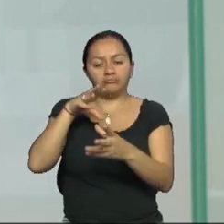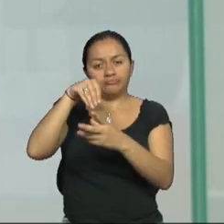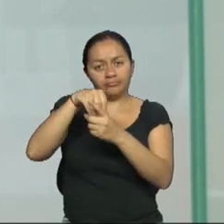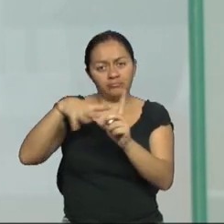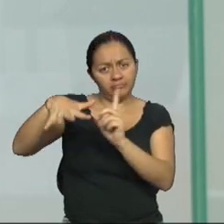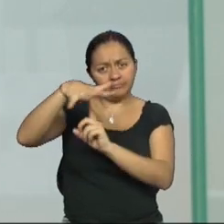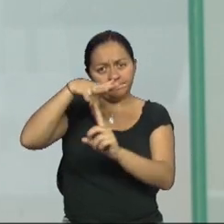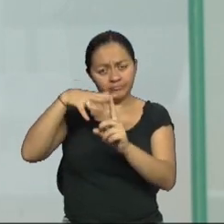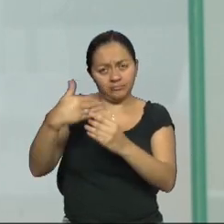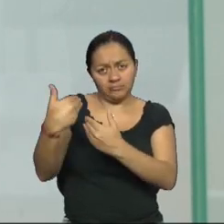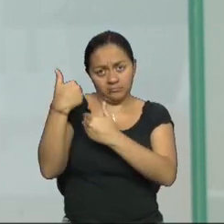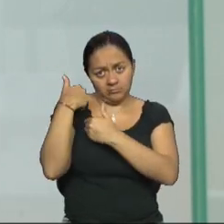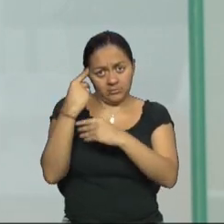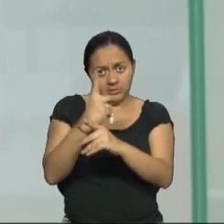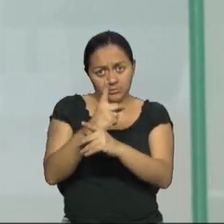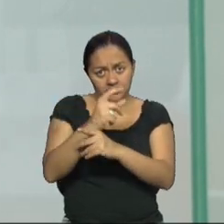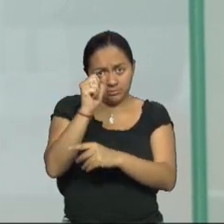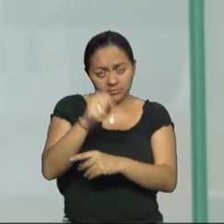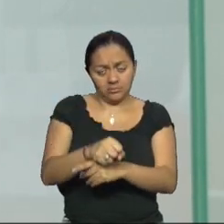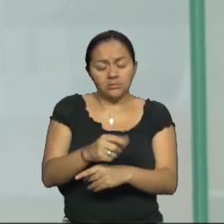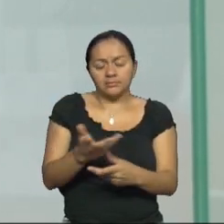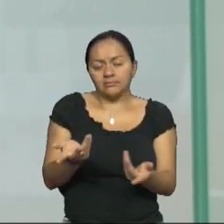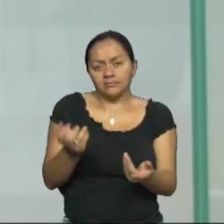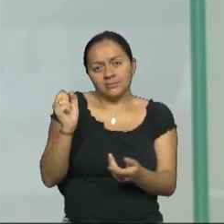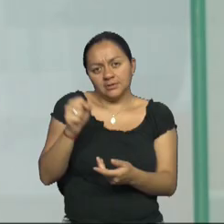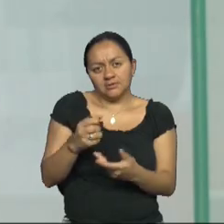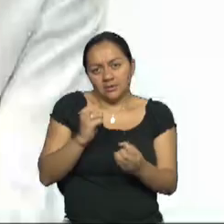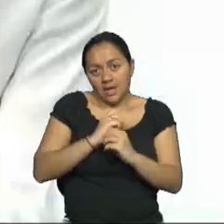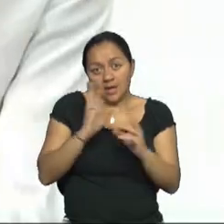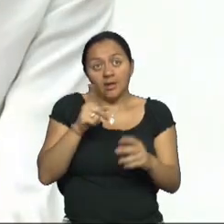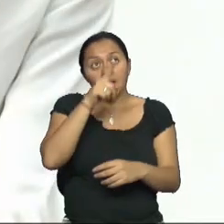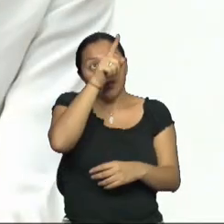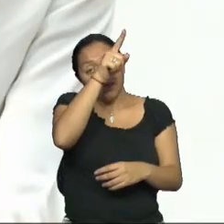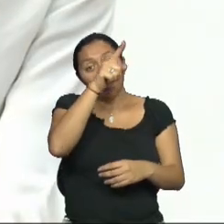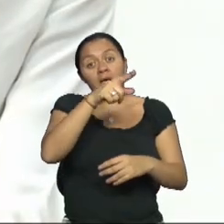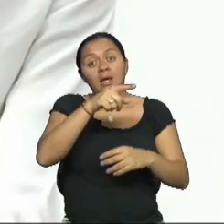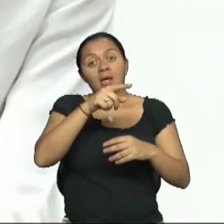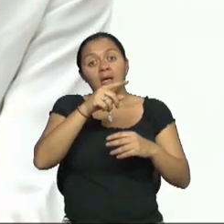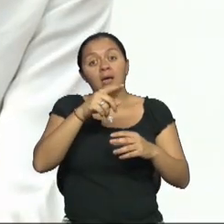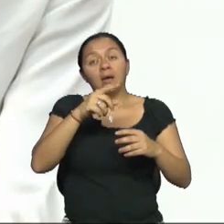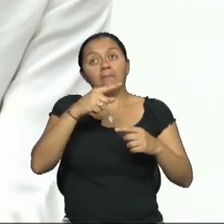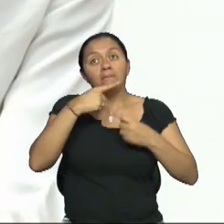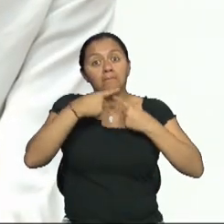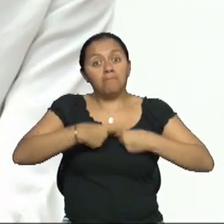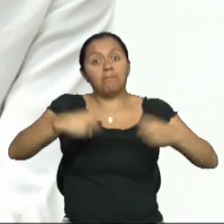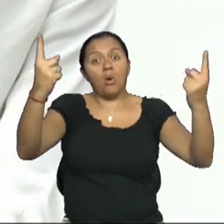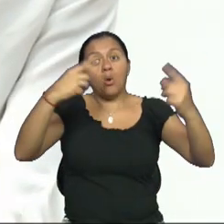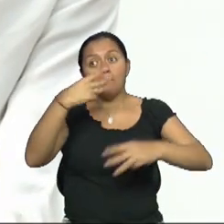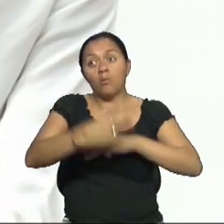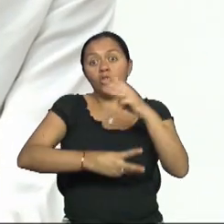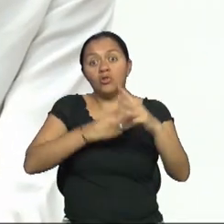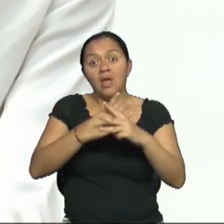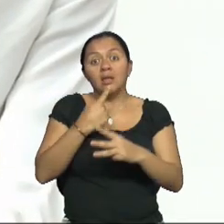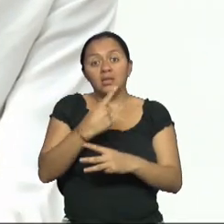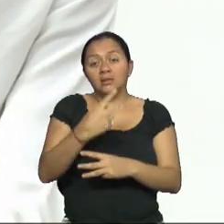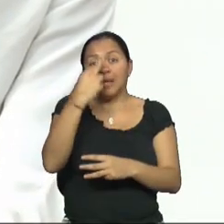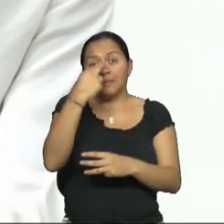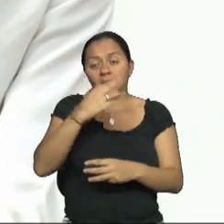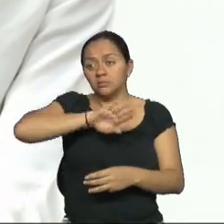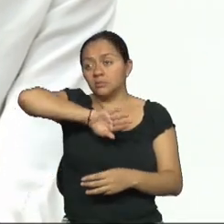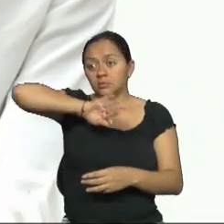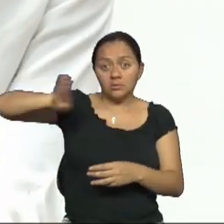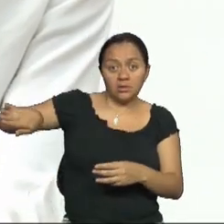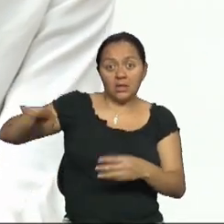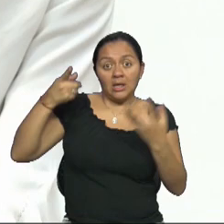ámbito de competencias de la discapacidad. Sí. Y eso, y lo que sale de este congreso son ejemplos muy